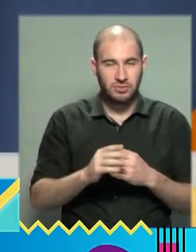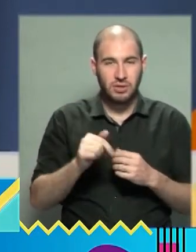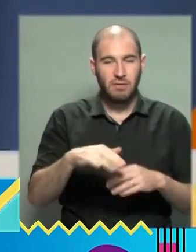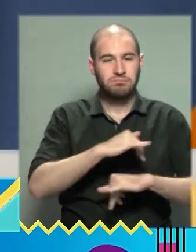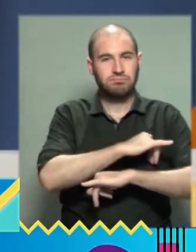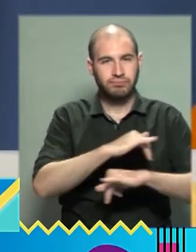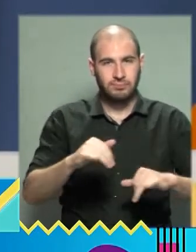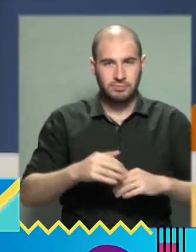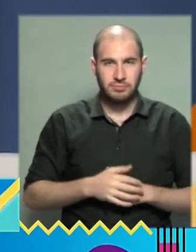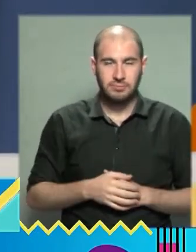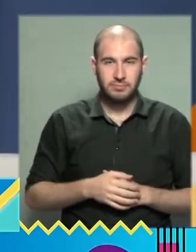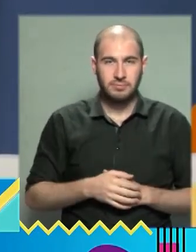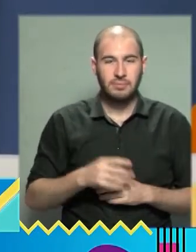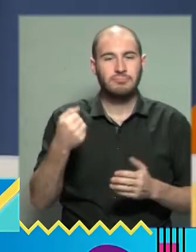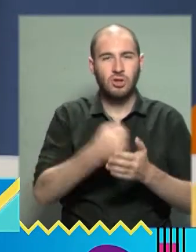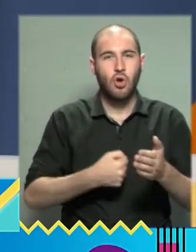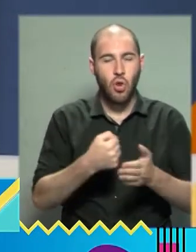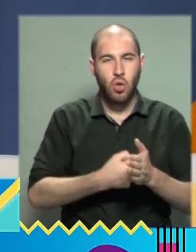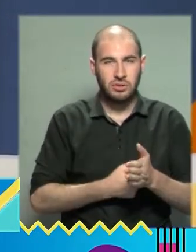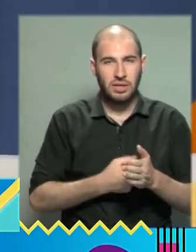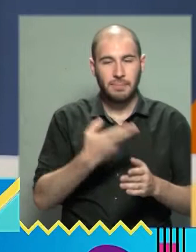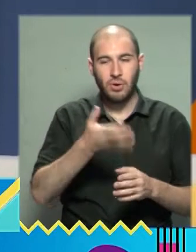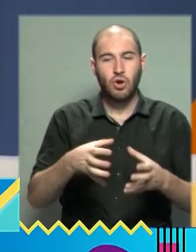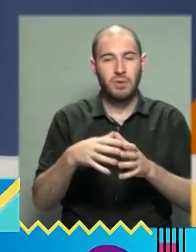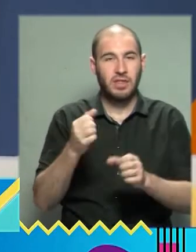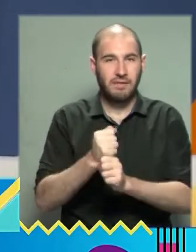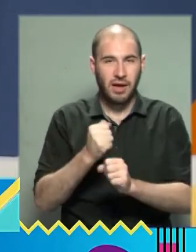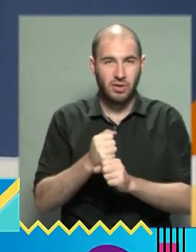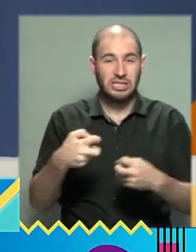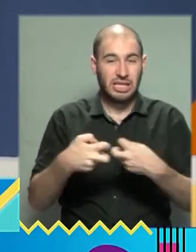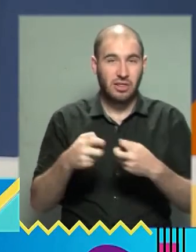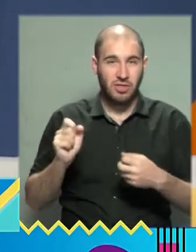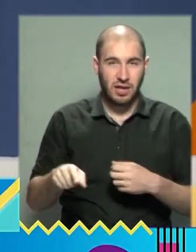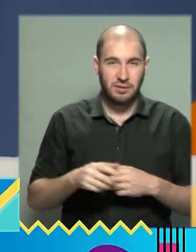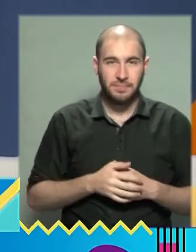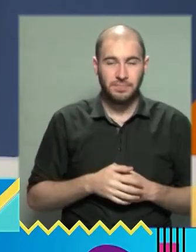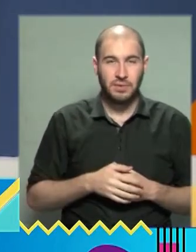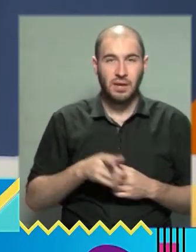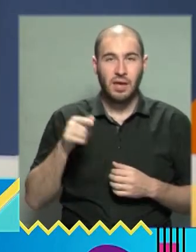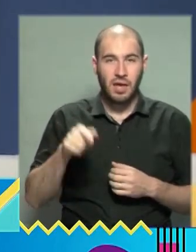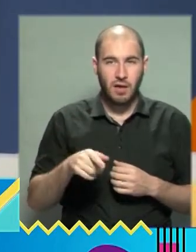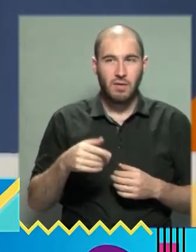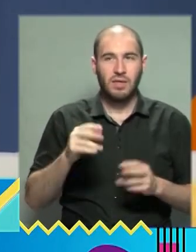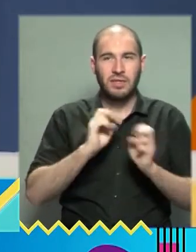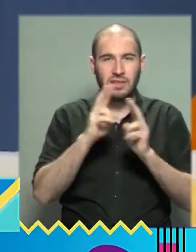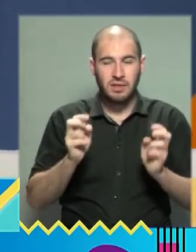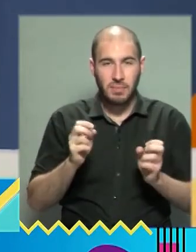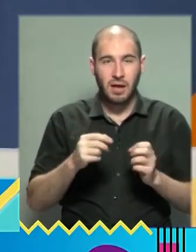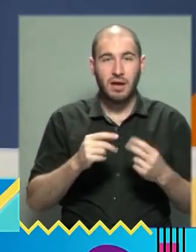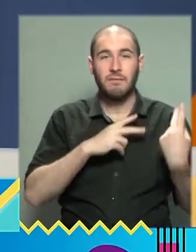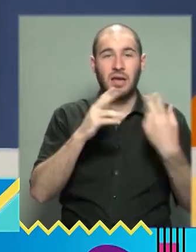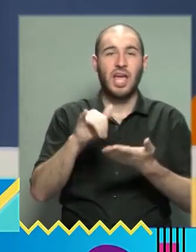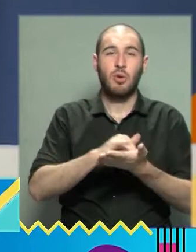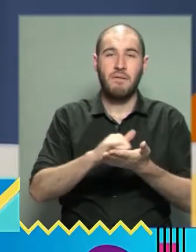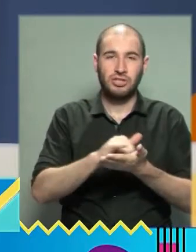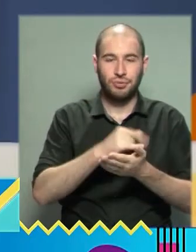salió a luchar por los trabajadores, digamos, de su gremio, evidentemente salieron con todo el tema de los viajes a Nueva